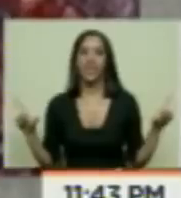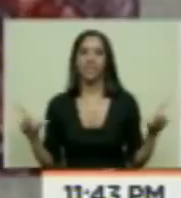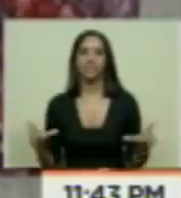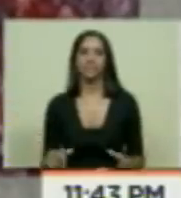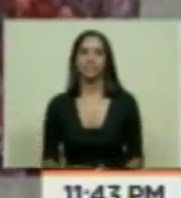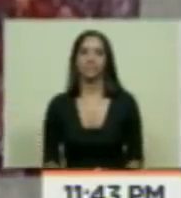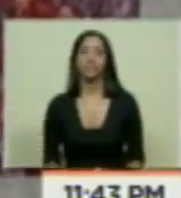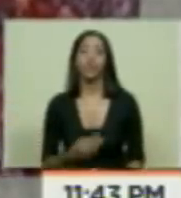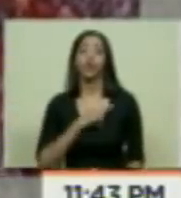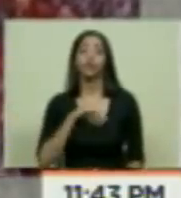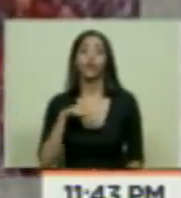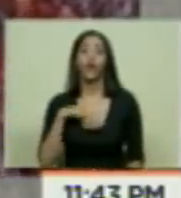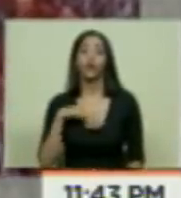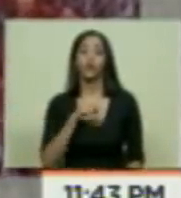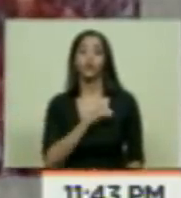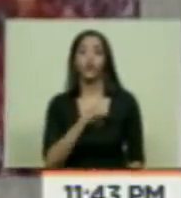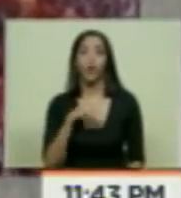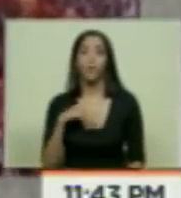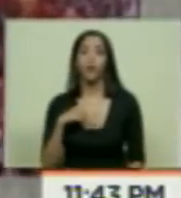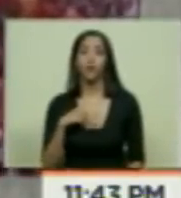libres. Nosotros somos